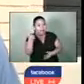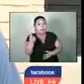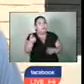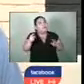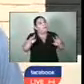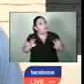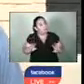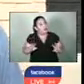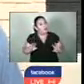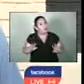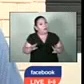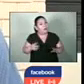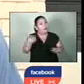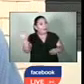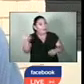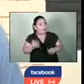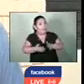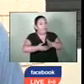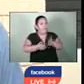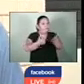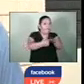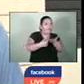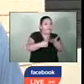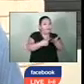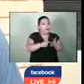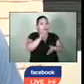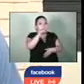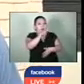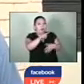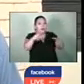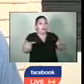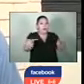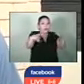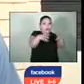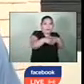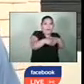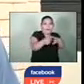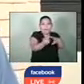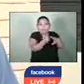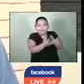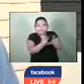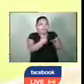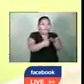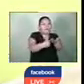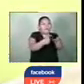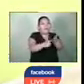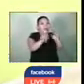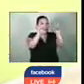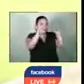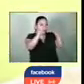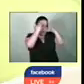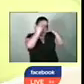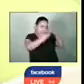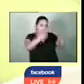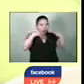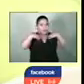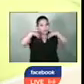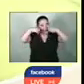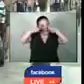Sin embargo, debería de discutirse en el seno de lo que es el Comité Asesor de Prácticas de Inmunización